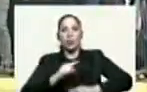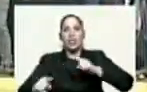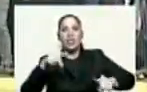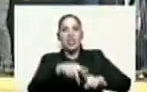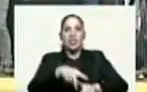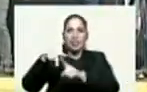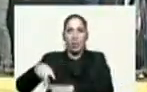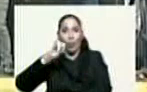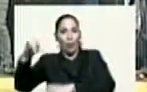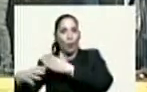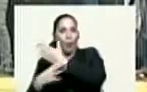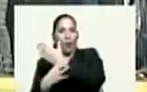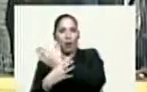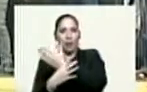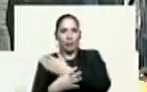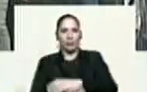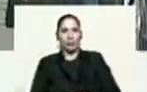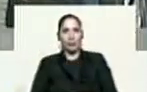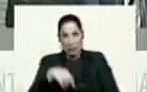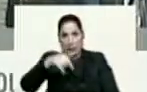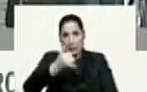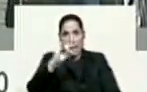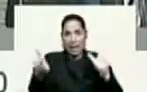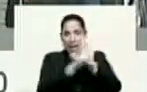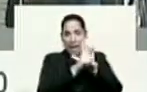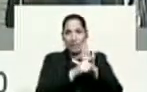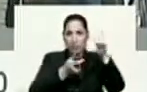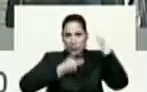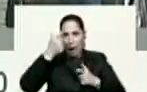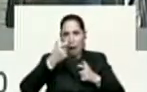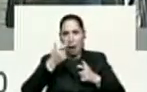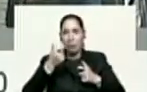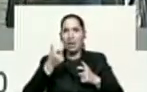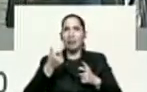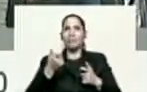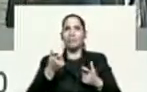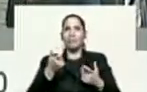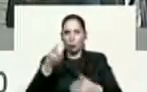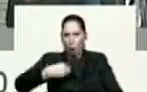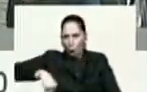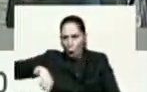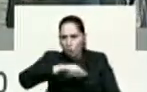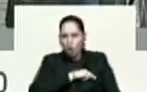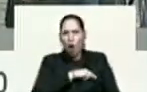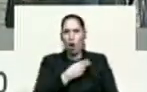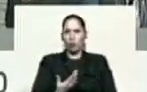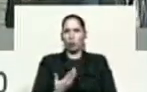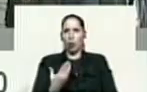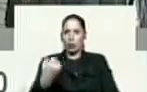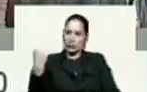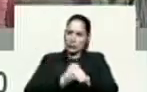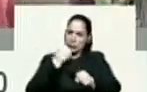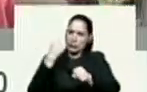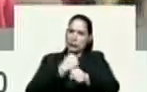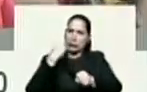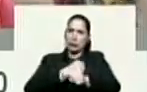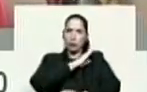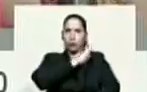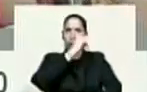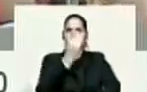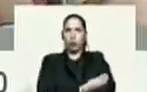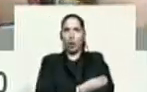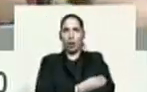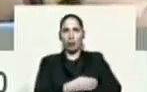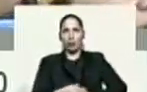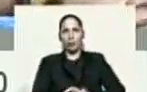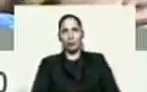demócrata. Porque aquí hay leyes. Mire, aquí el comandante Chávez tragó arena. Nosotros tragamos arena aquí. Porque detrás